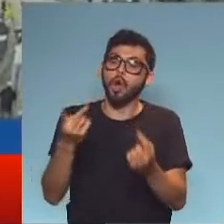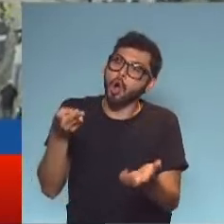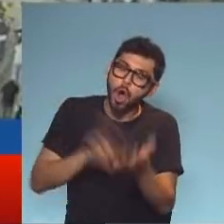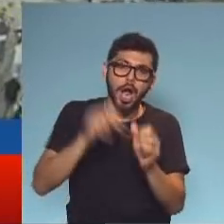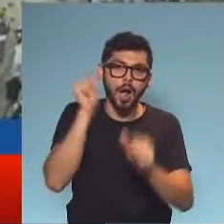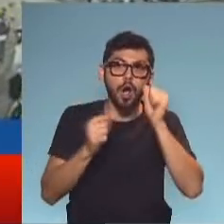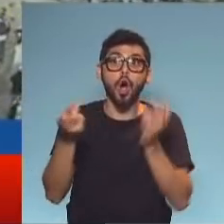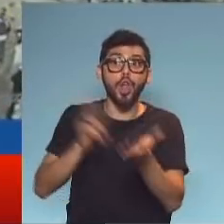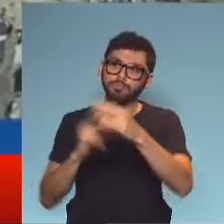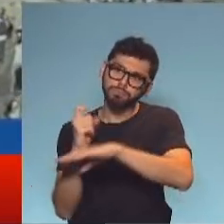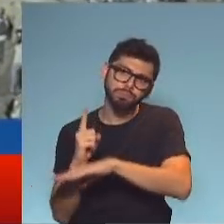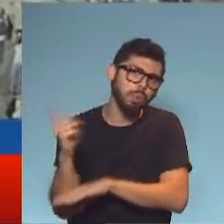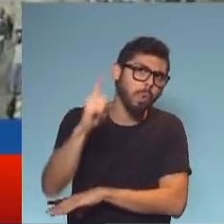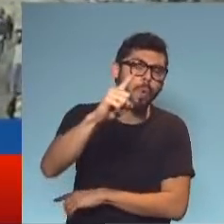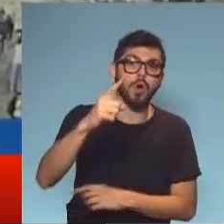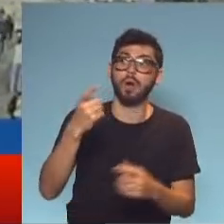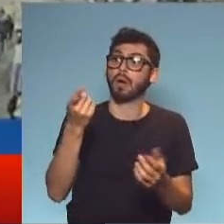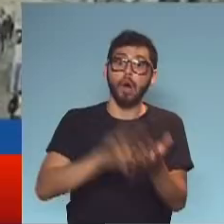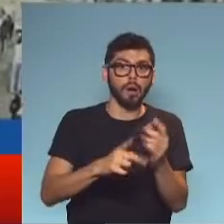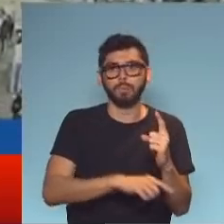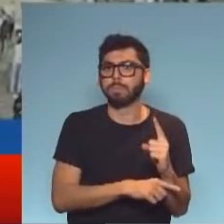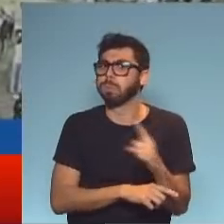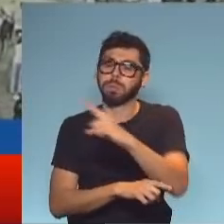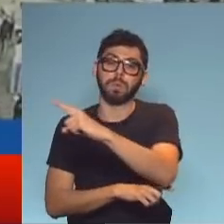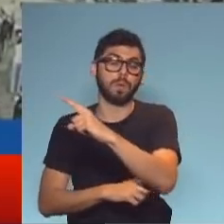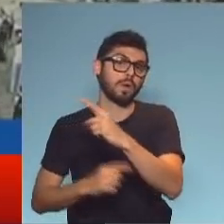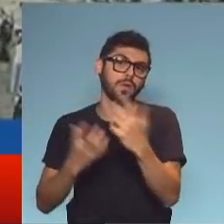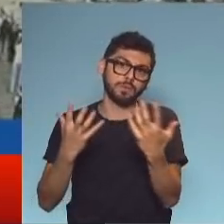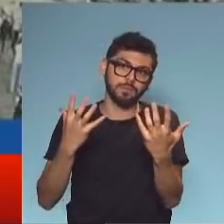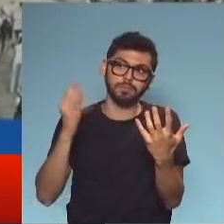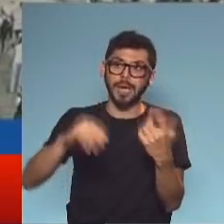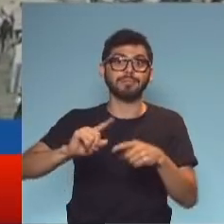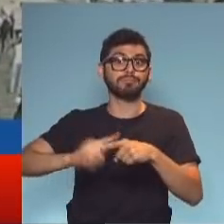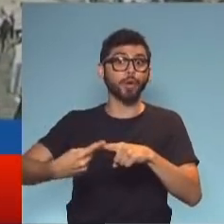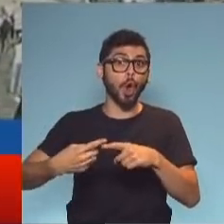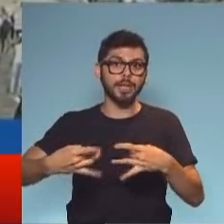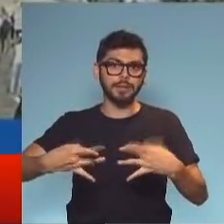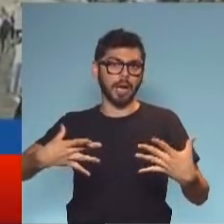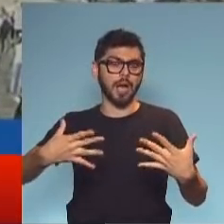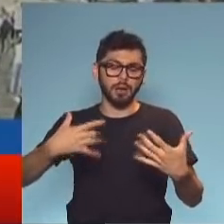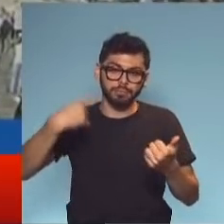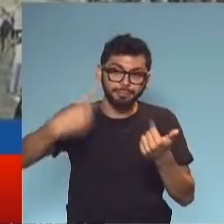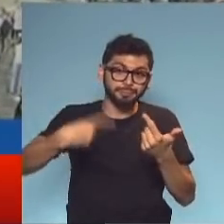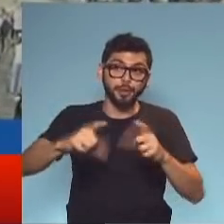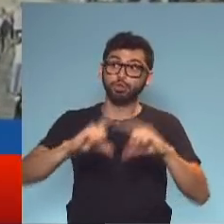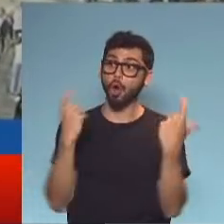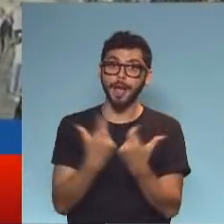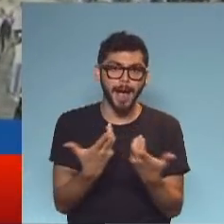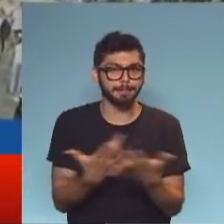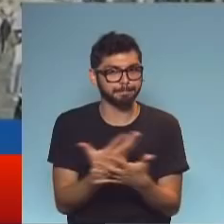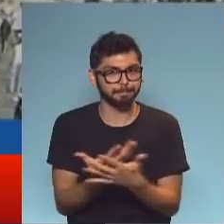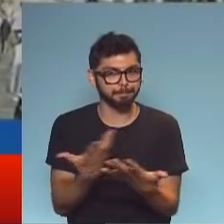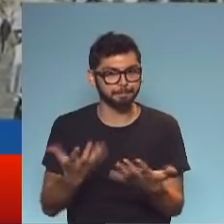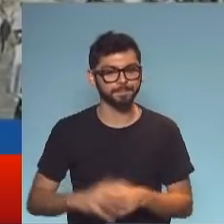tenemos cohetes, tenemos misiles que se lanzan de un lado al otro, y los efectos también políticos que causan sobre las sociedades. Bien, un conflicto